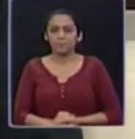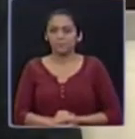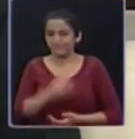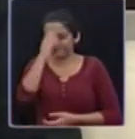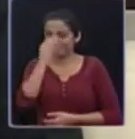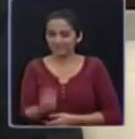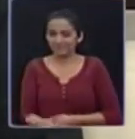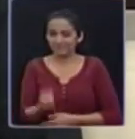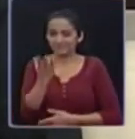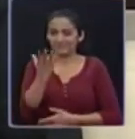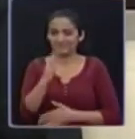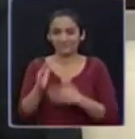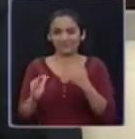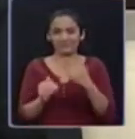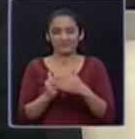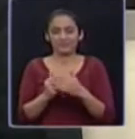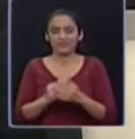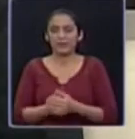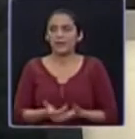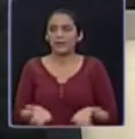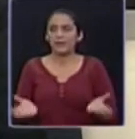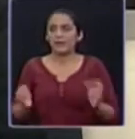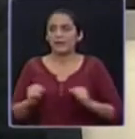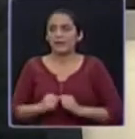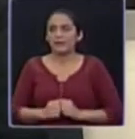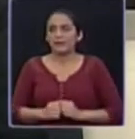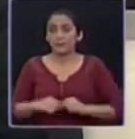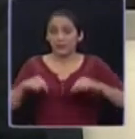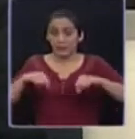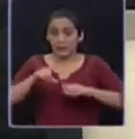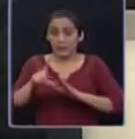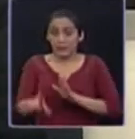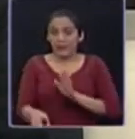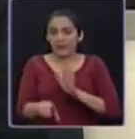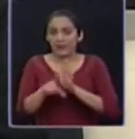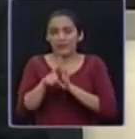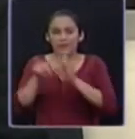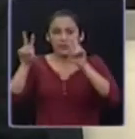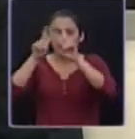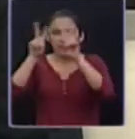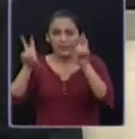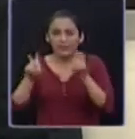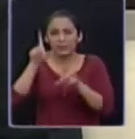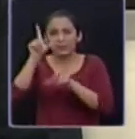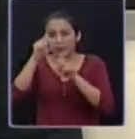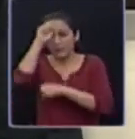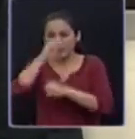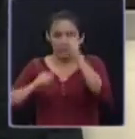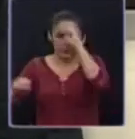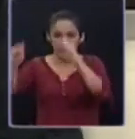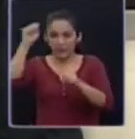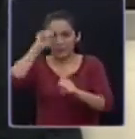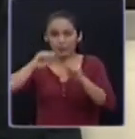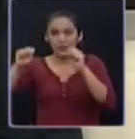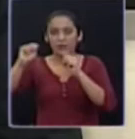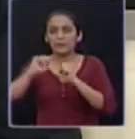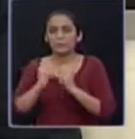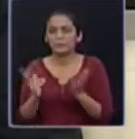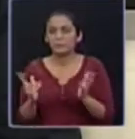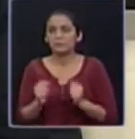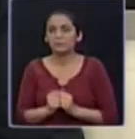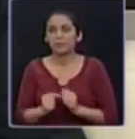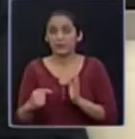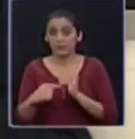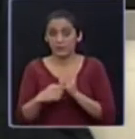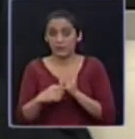y con los televidentes. Mire, nuestra ley de movilidad humana, que no cumple 2 meses de vigencia y ha sido sobrepasada,